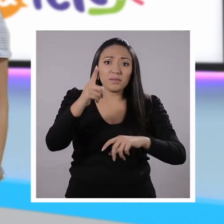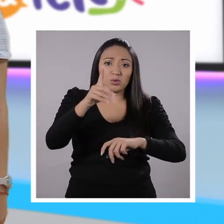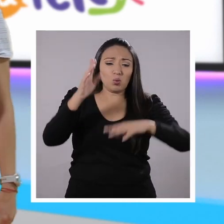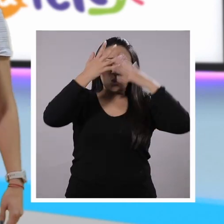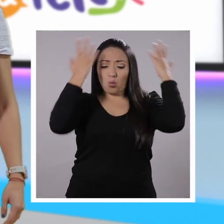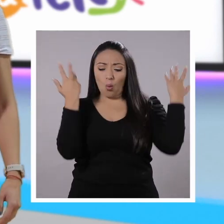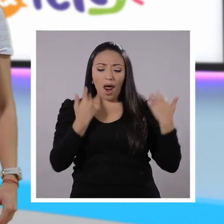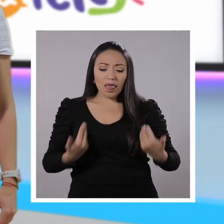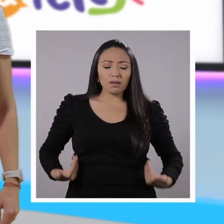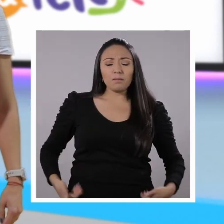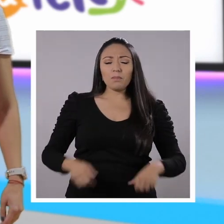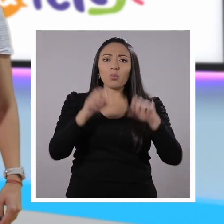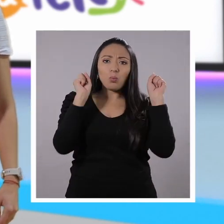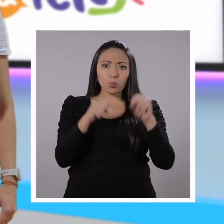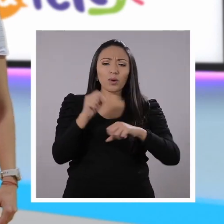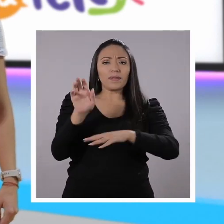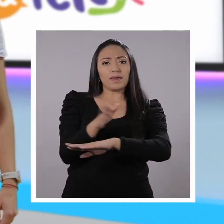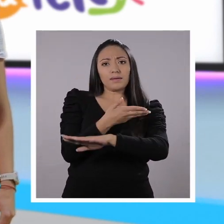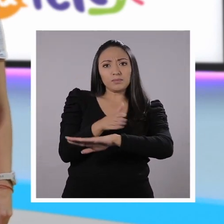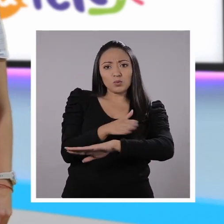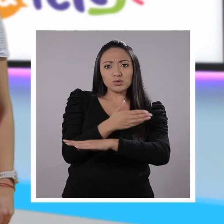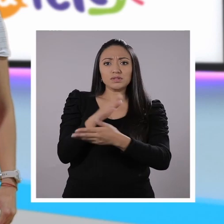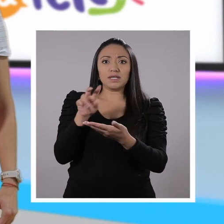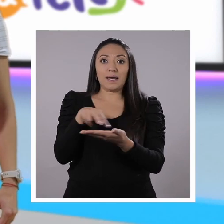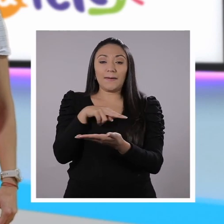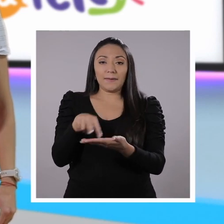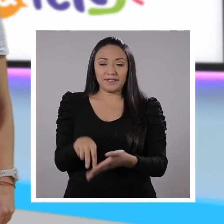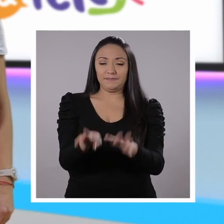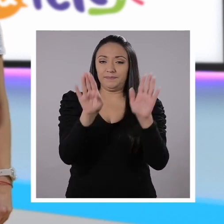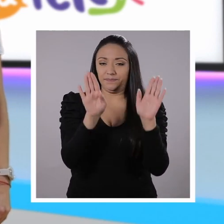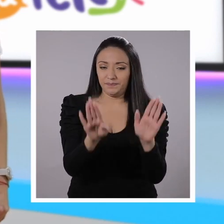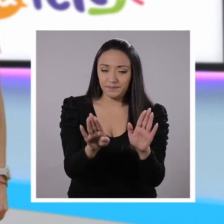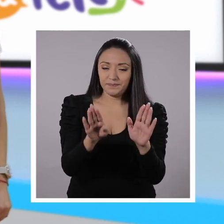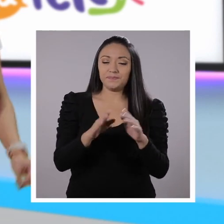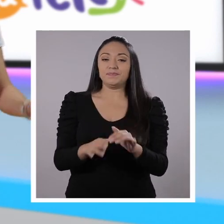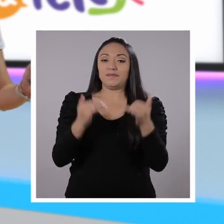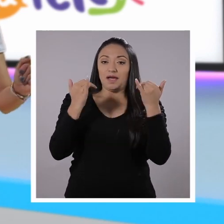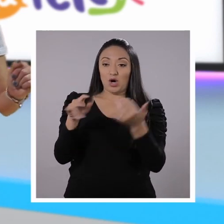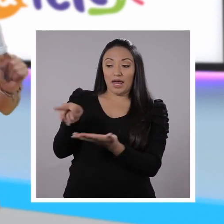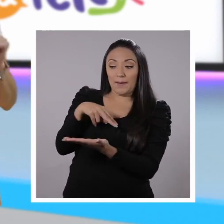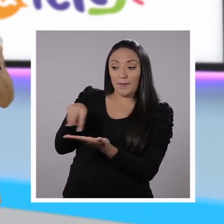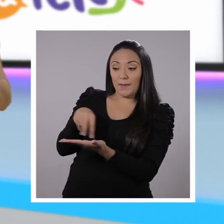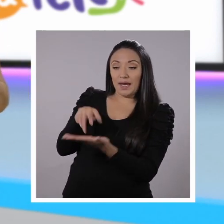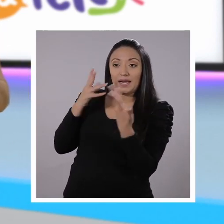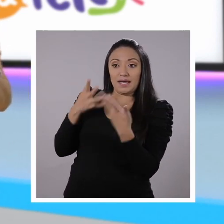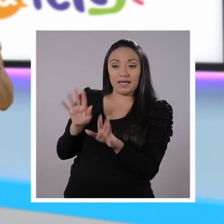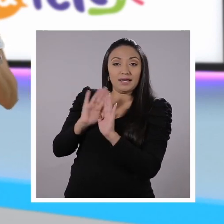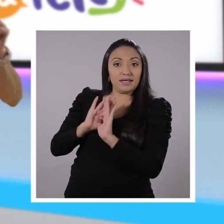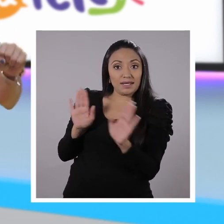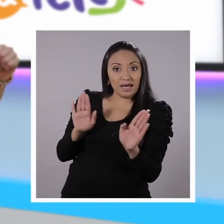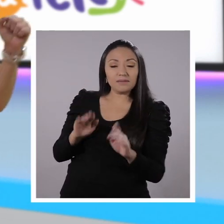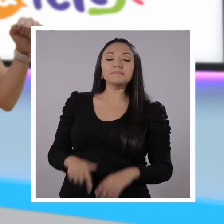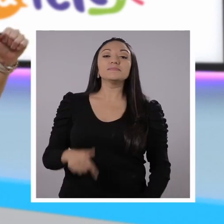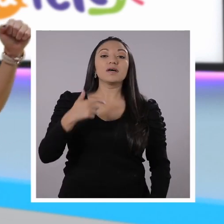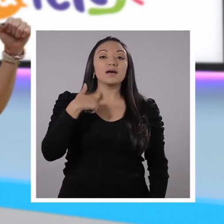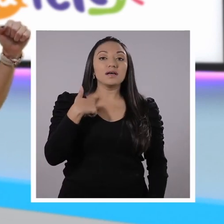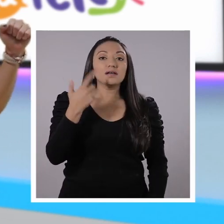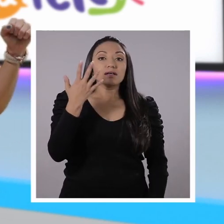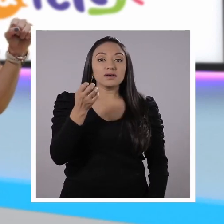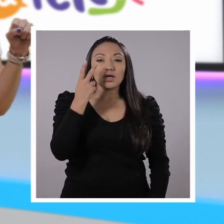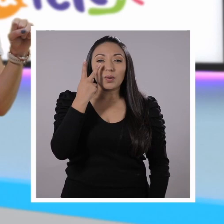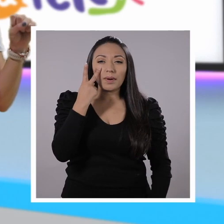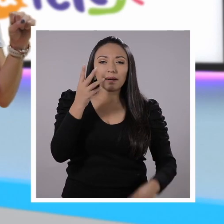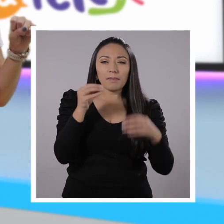tema. Bailar, cantar, mover todo el cuerpo siempre vale el momento de aprender. Pero Jessy, ahora que ya hemos bailado esta canción